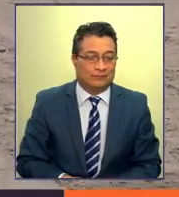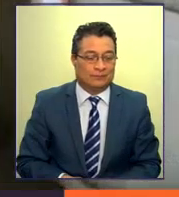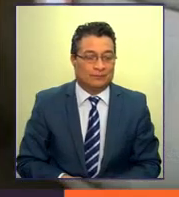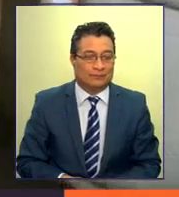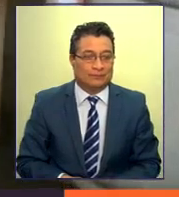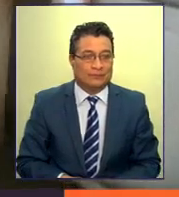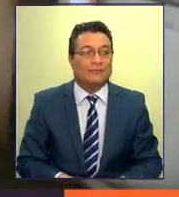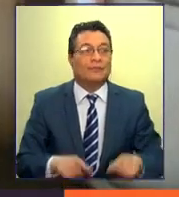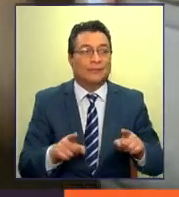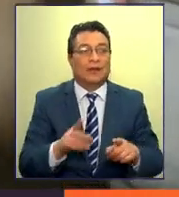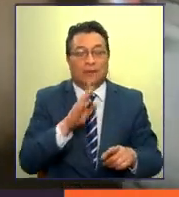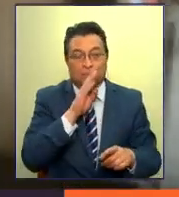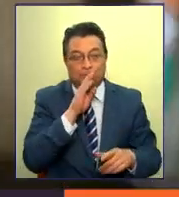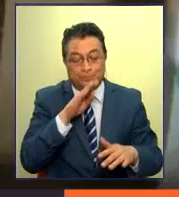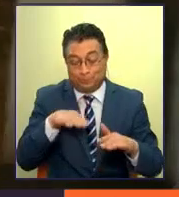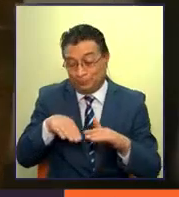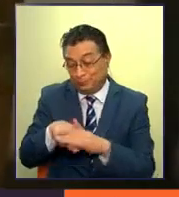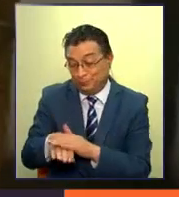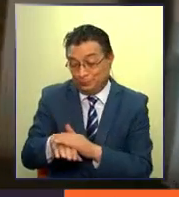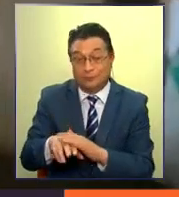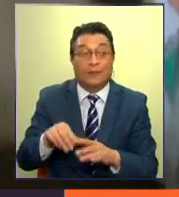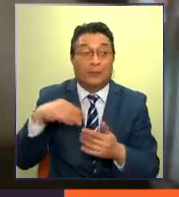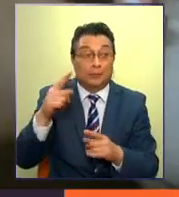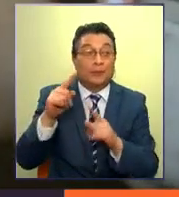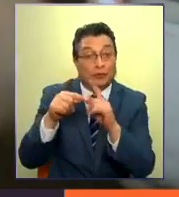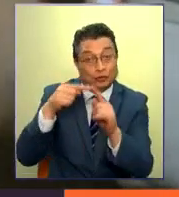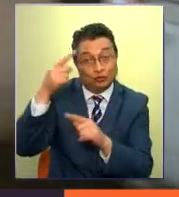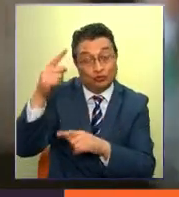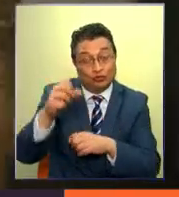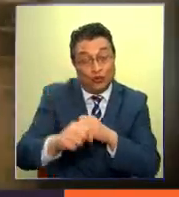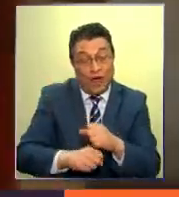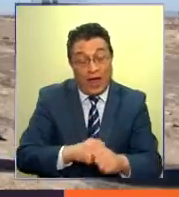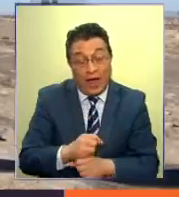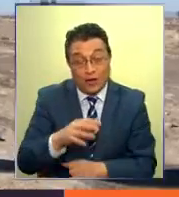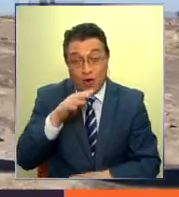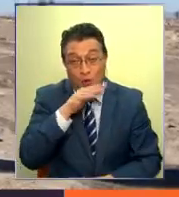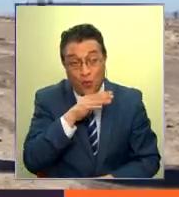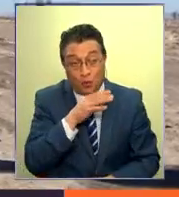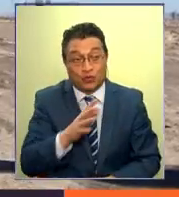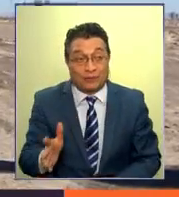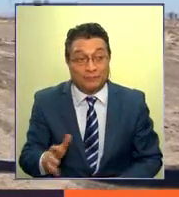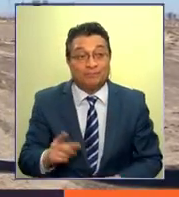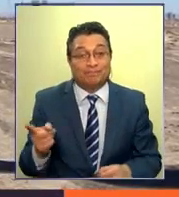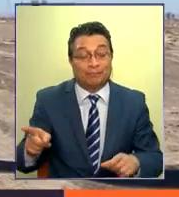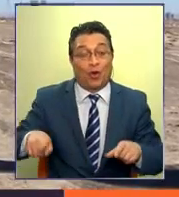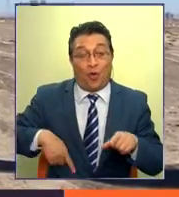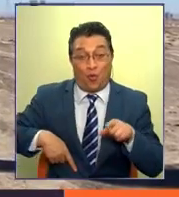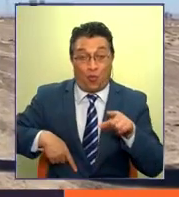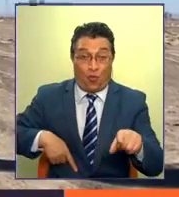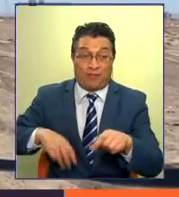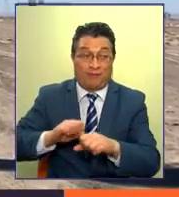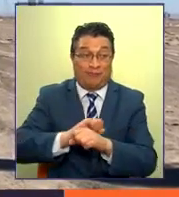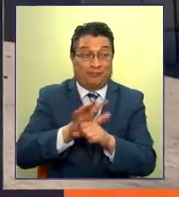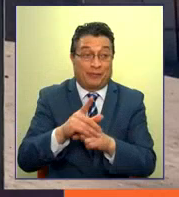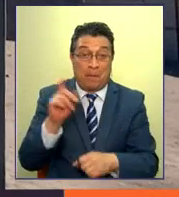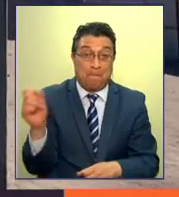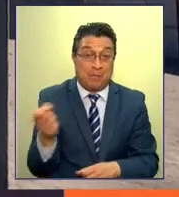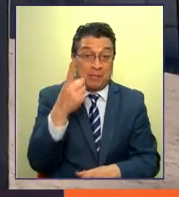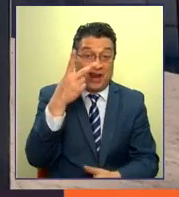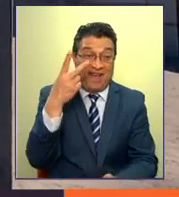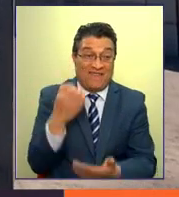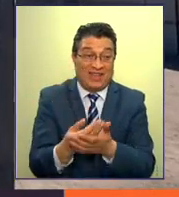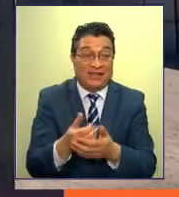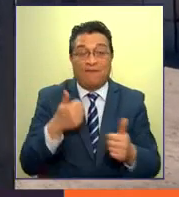guardaditos esperando que podamos usarlo para el próximo año. Producto del coronavirus, por primera vez no habrá